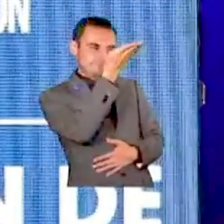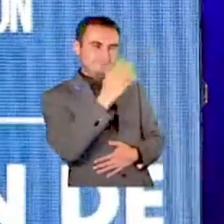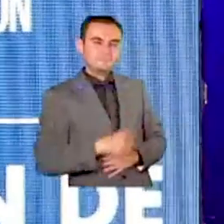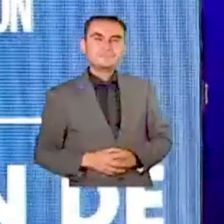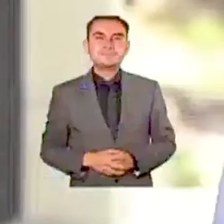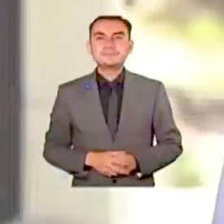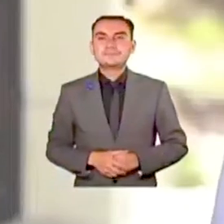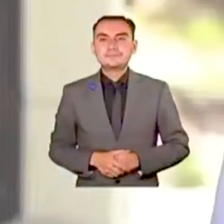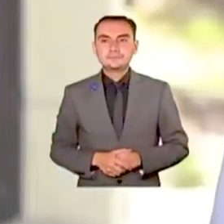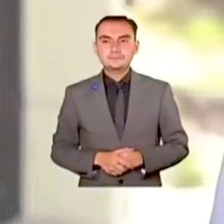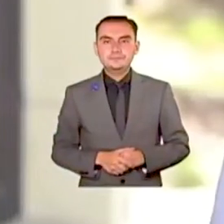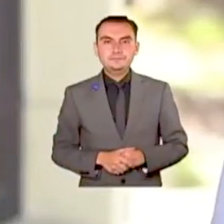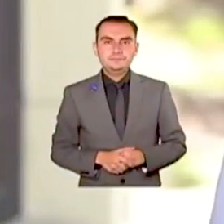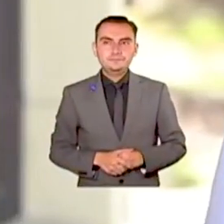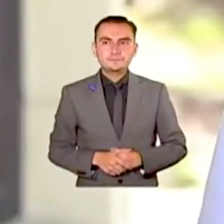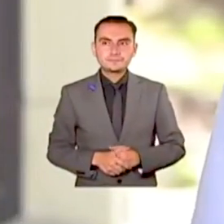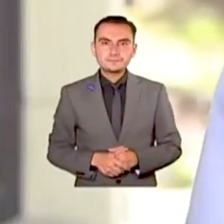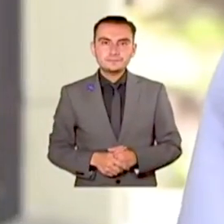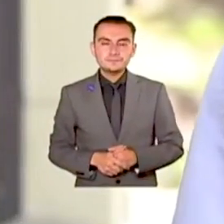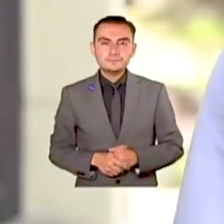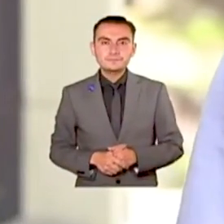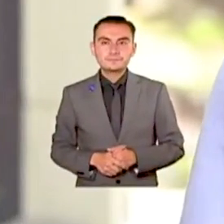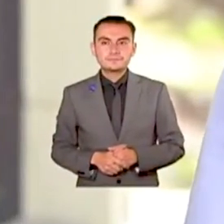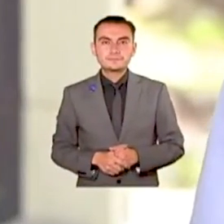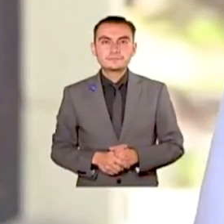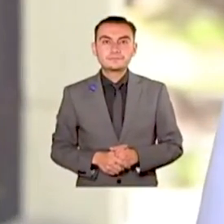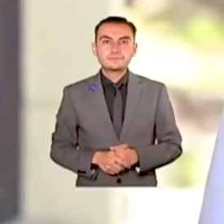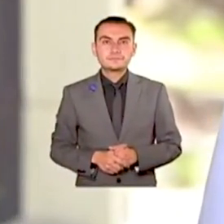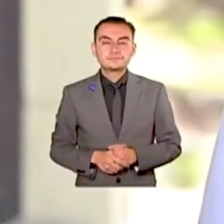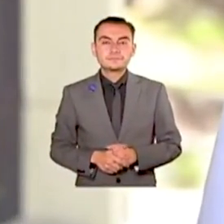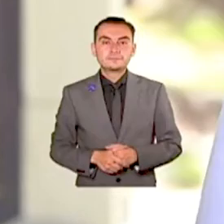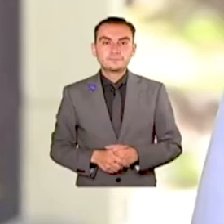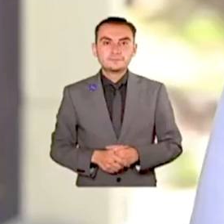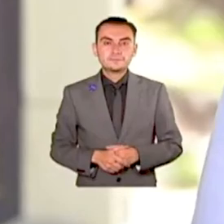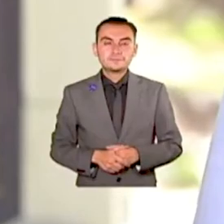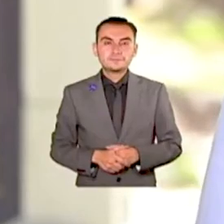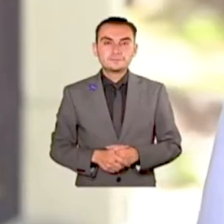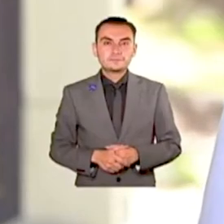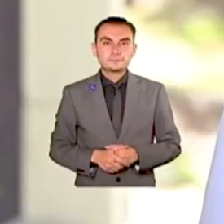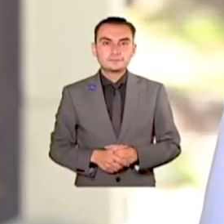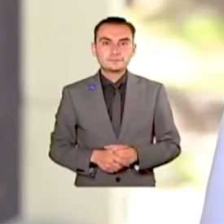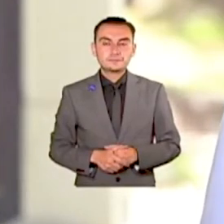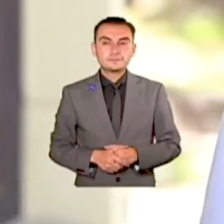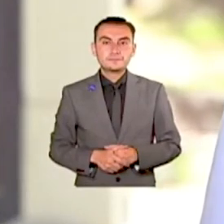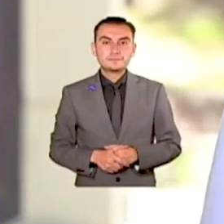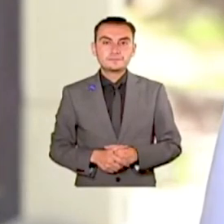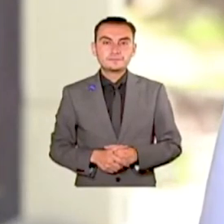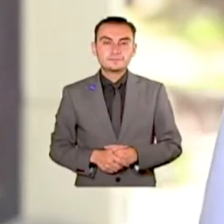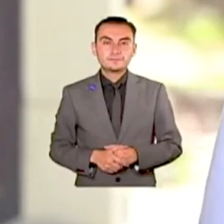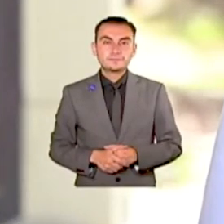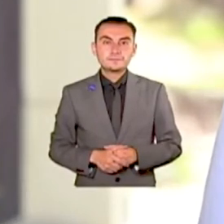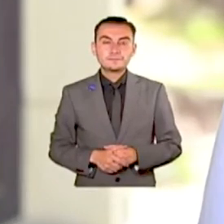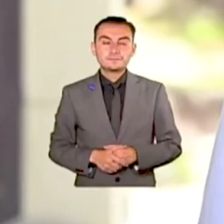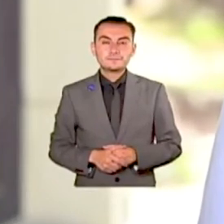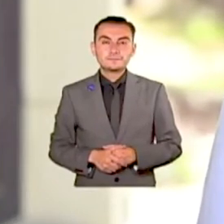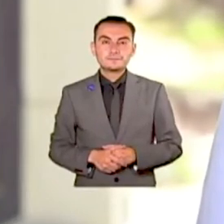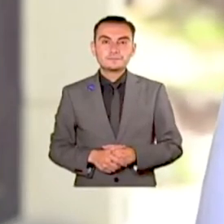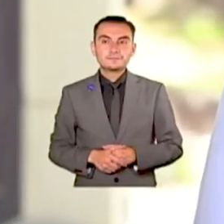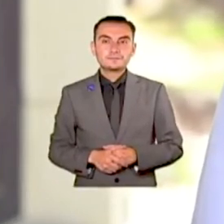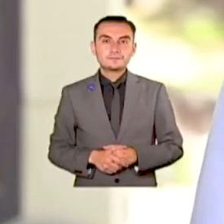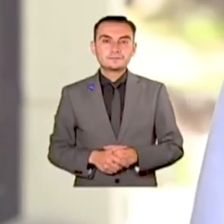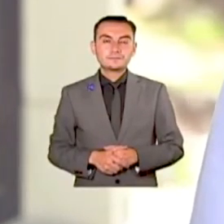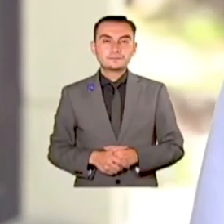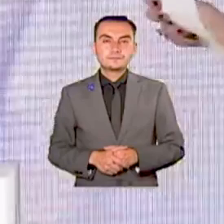Conozcámosla. Mi pregunta es, ¿qué acciones ha adelantado la Procuraduría por las protestas sociales del año